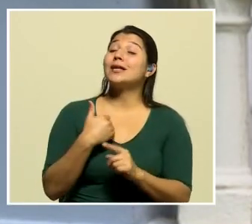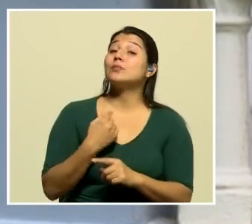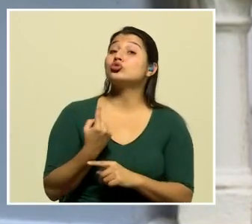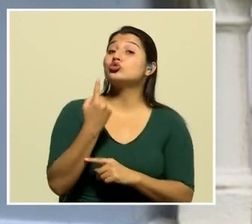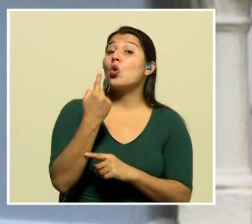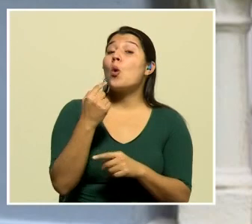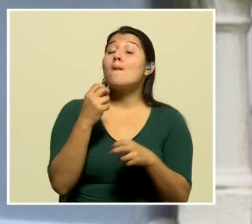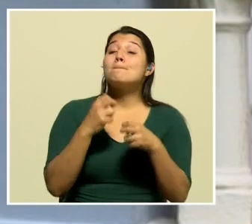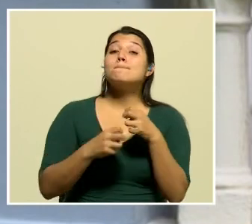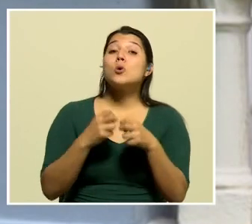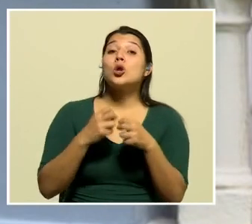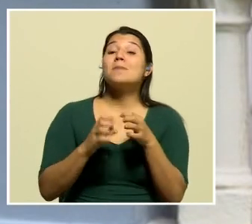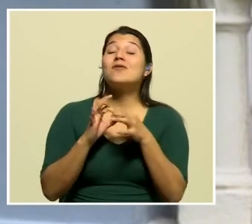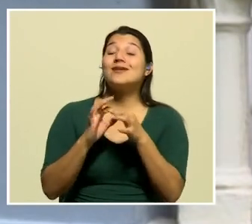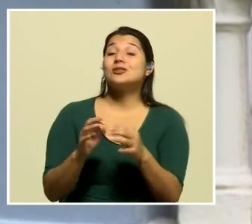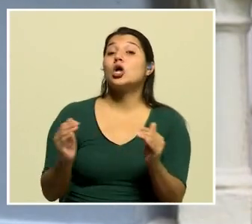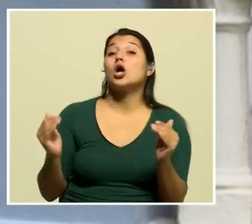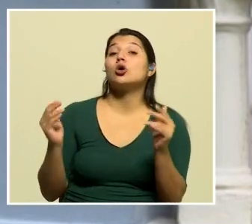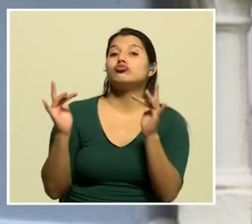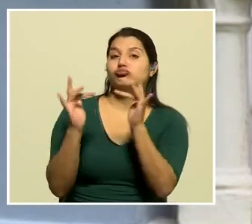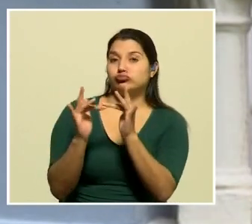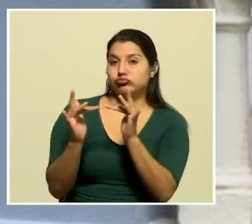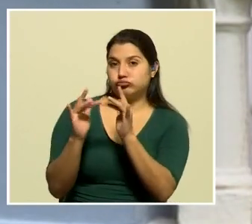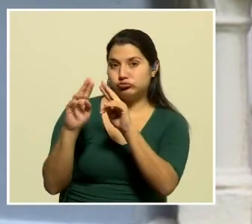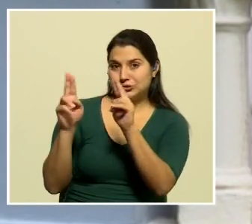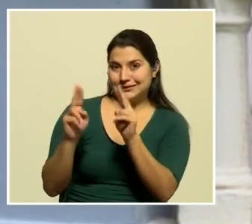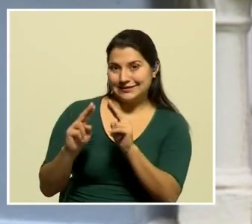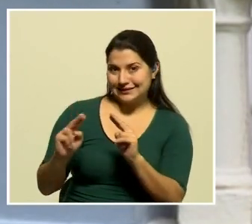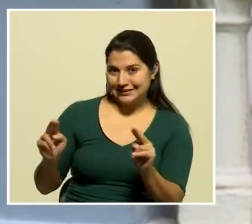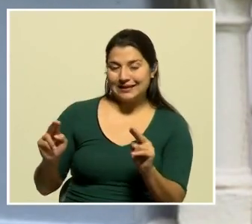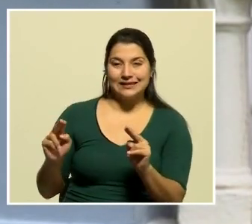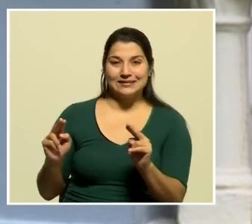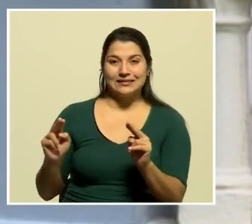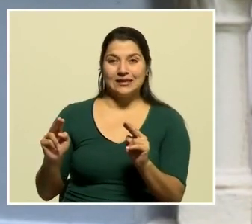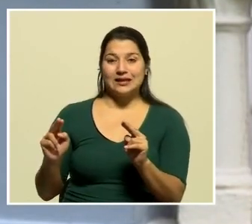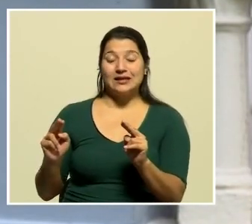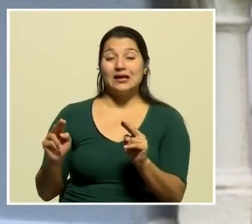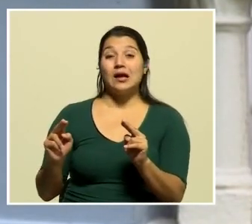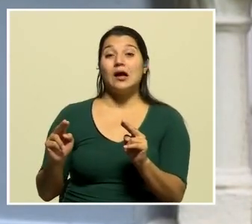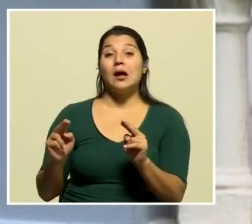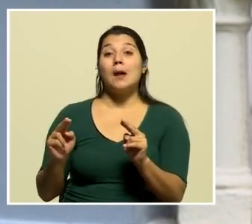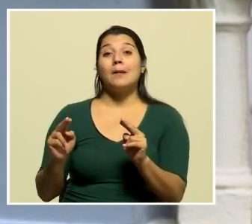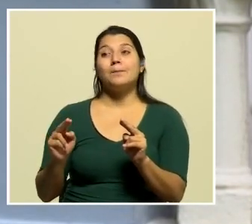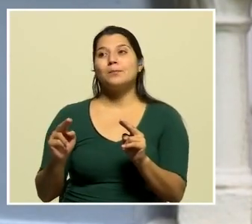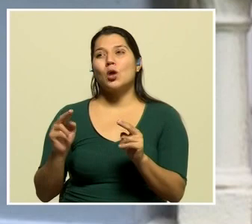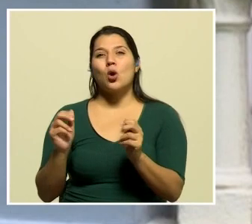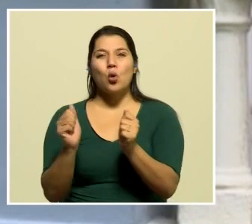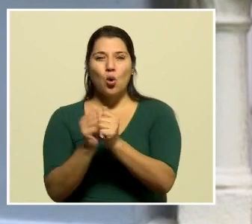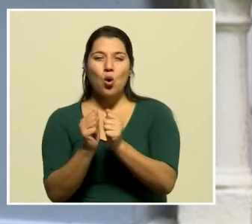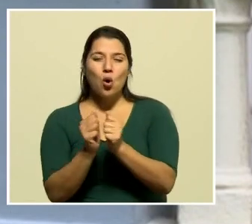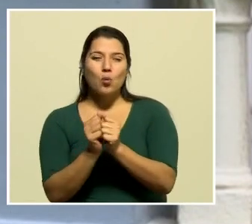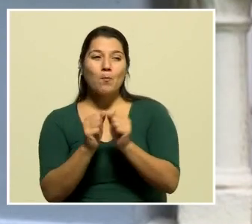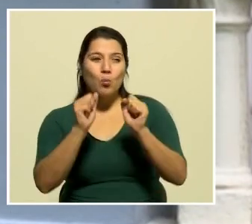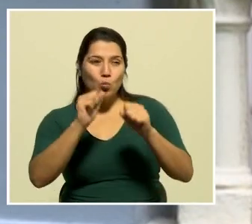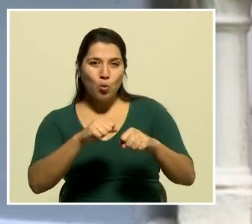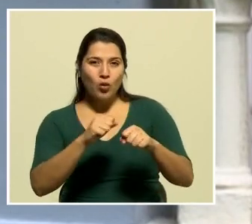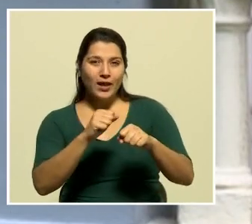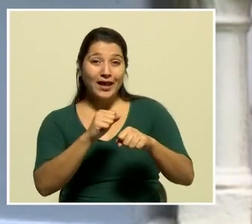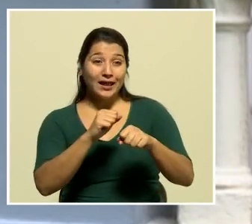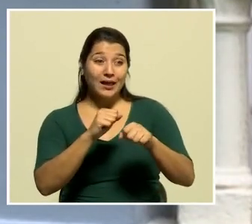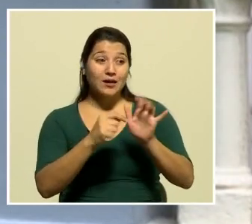de conectividad por el tema de la publicidad de las sesiones y